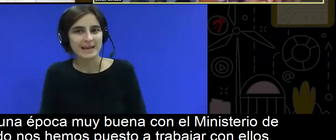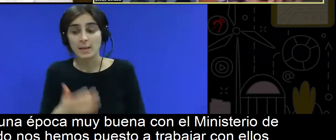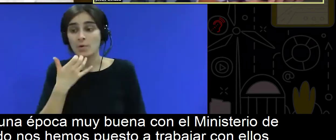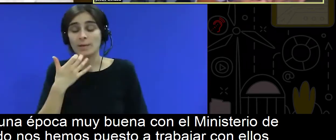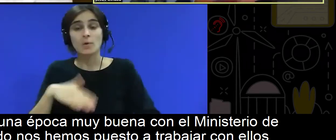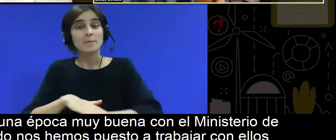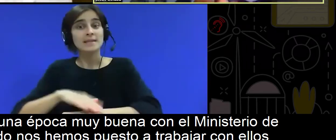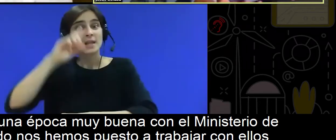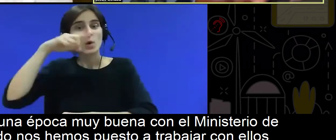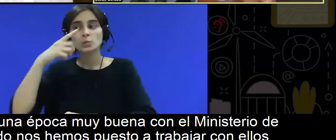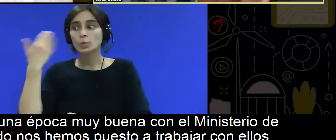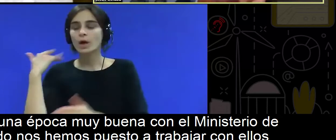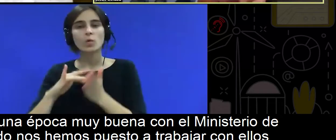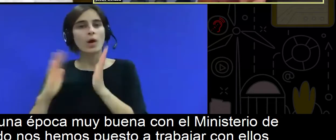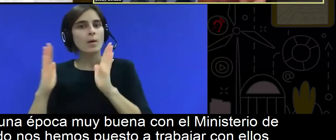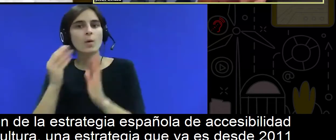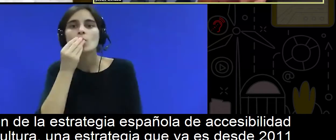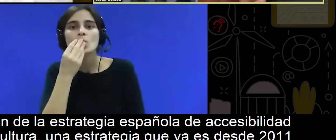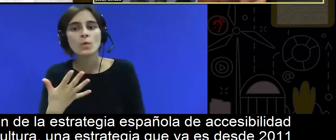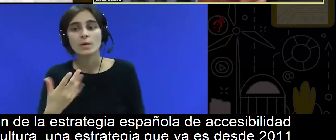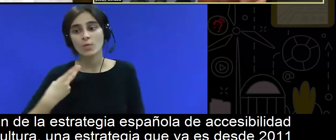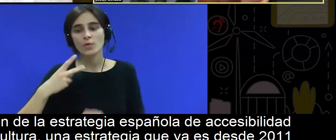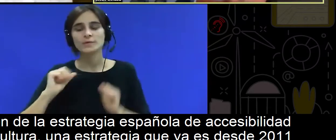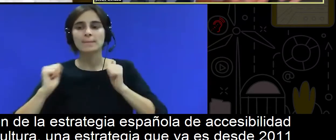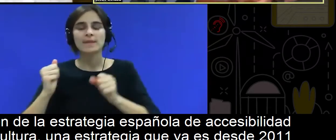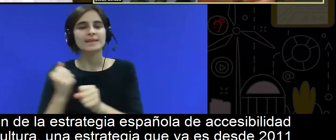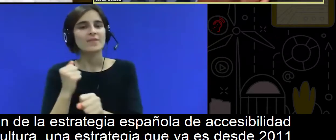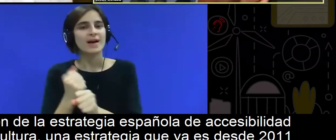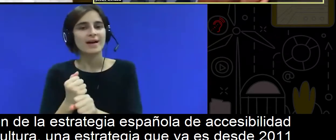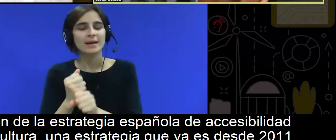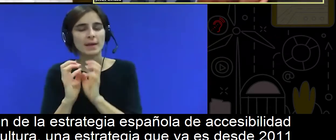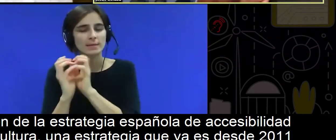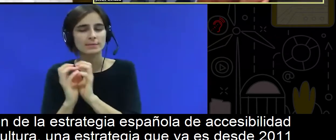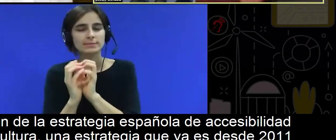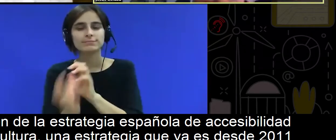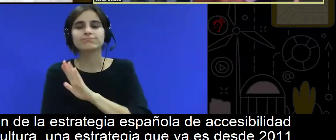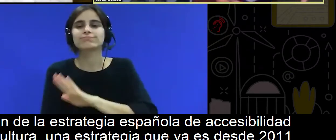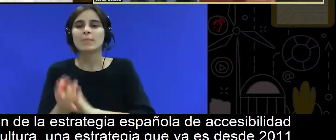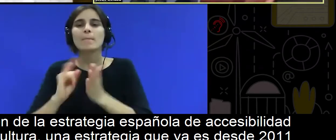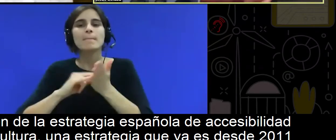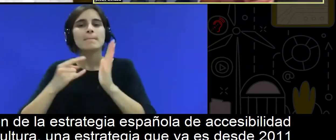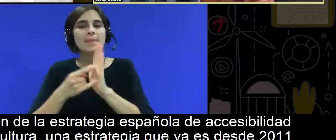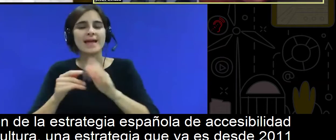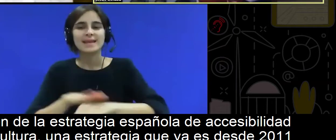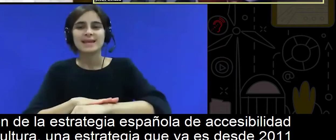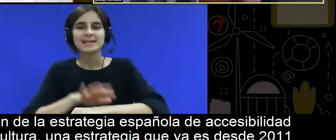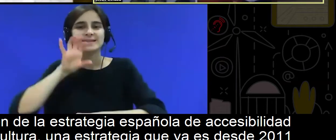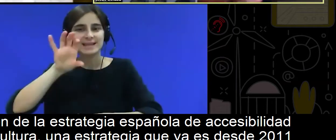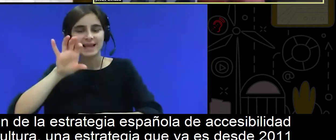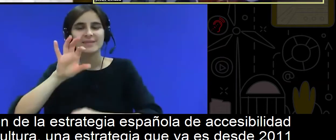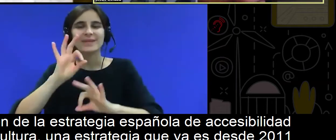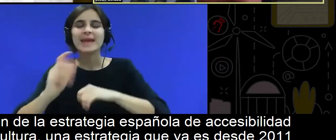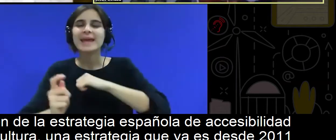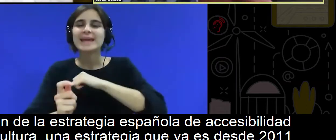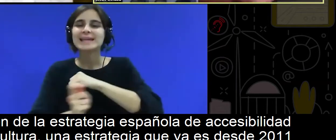cuando nos hemos puesto a trabajar con ellos en la consecución del plan estatal de la estrategia de